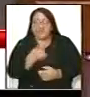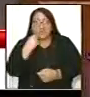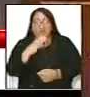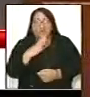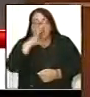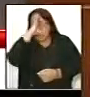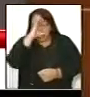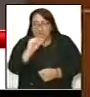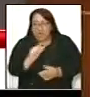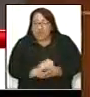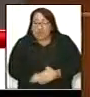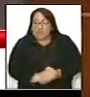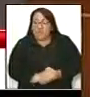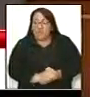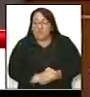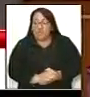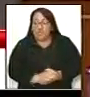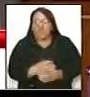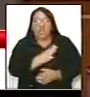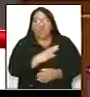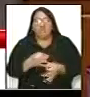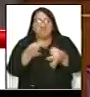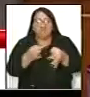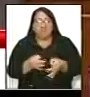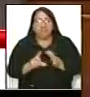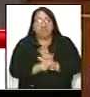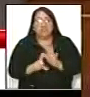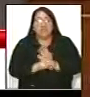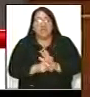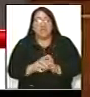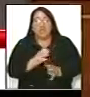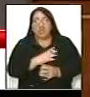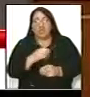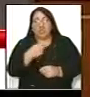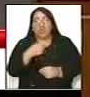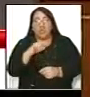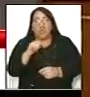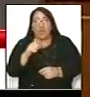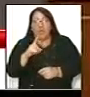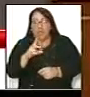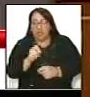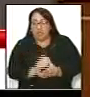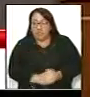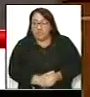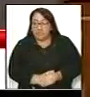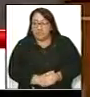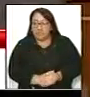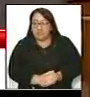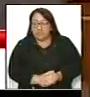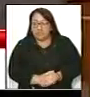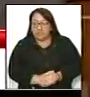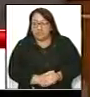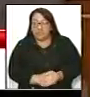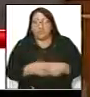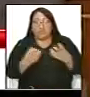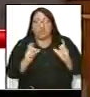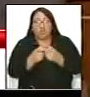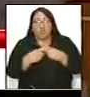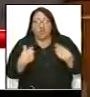embajador del gobierno legítimo de Venezuela, del señor Guaidó. Un saludo a los